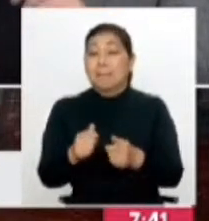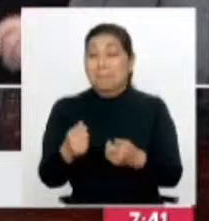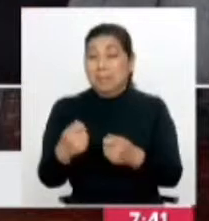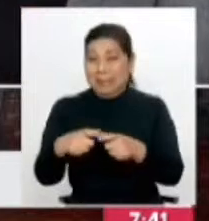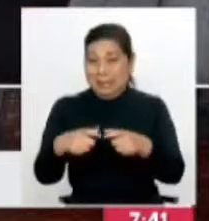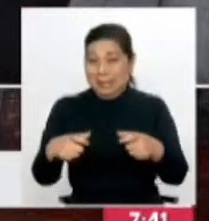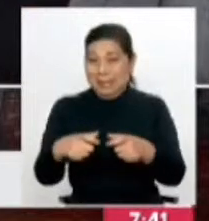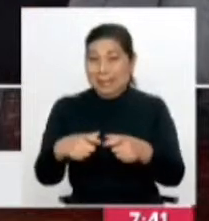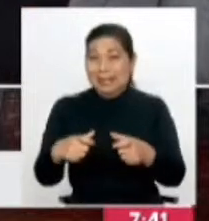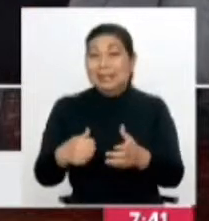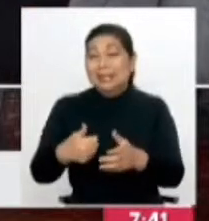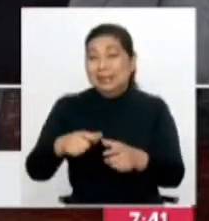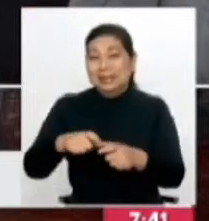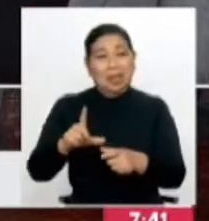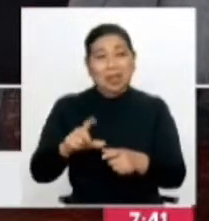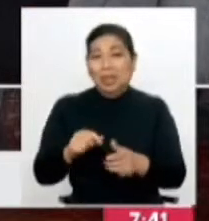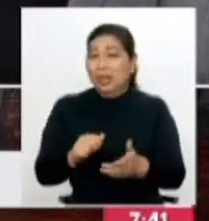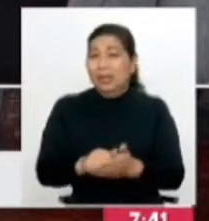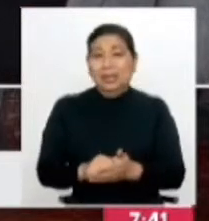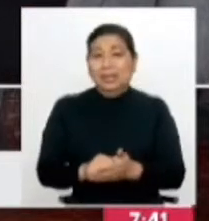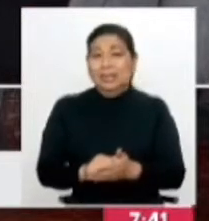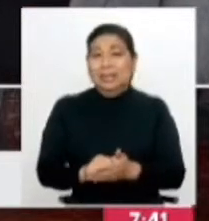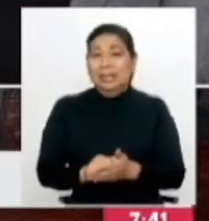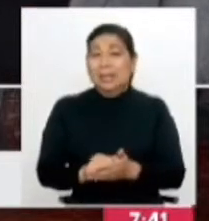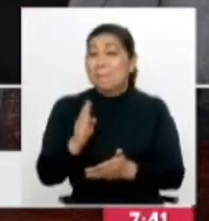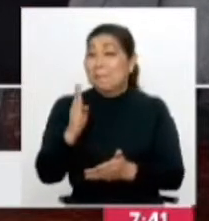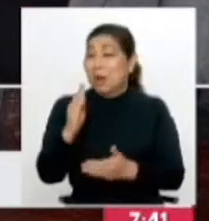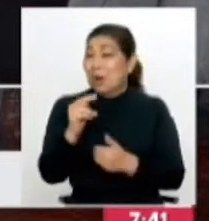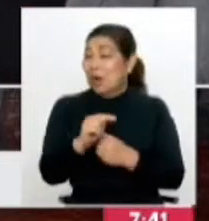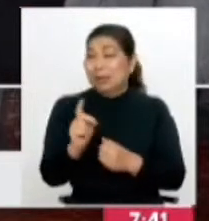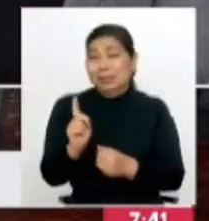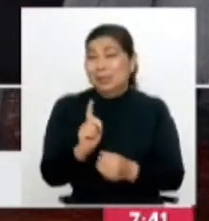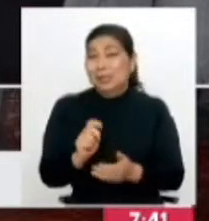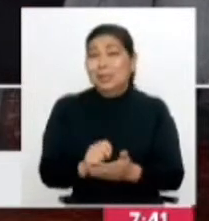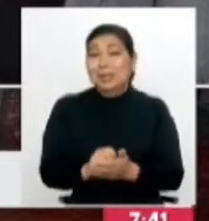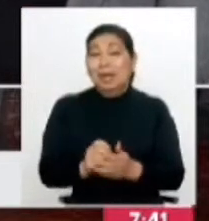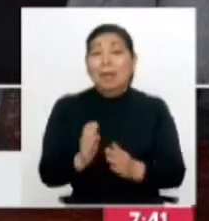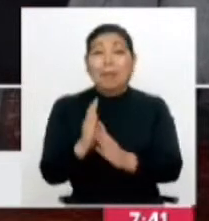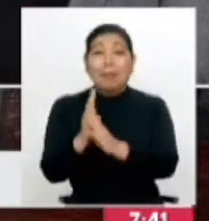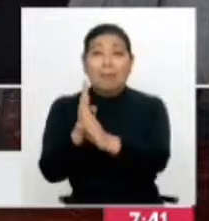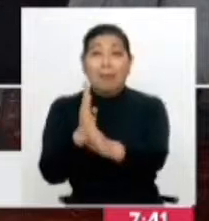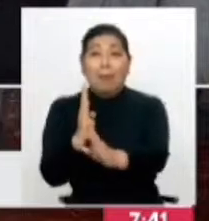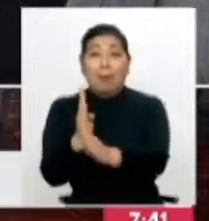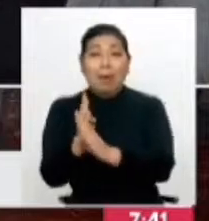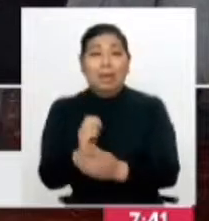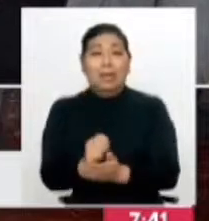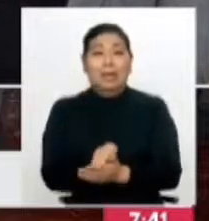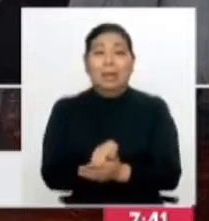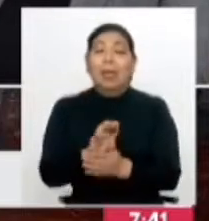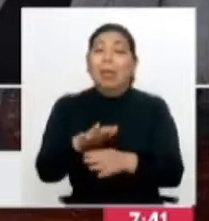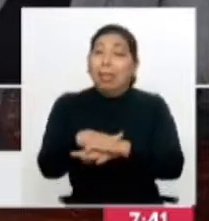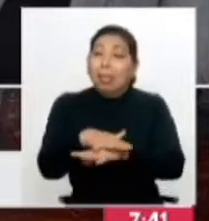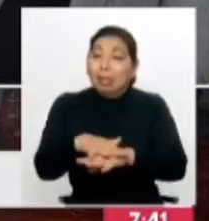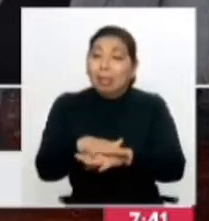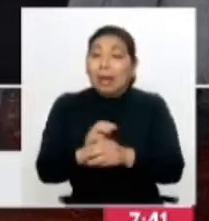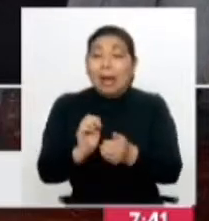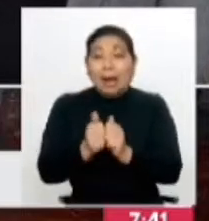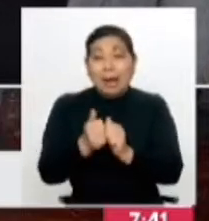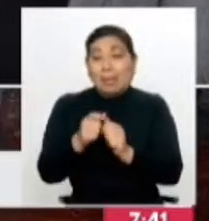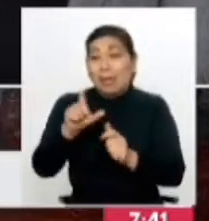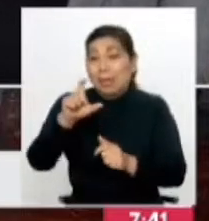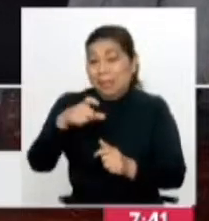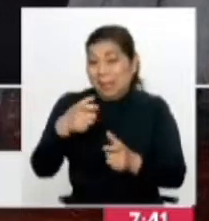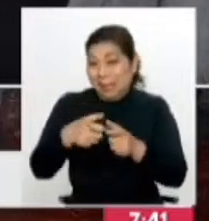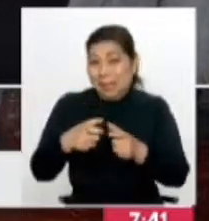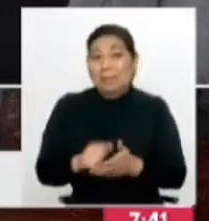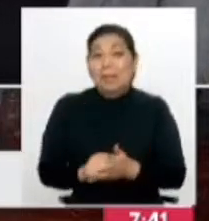plásticos de las tarjetas de débito ya no van a tener que hacerlas en el Banco de la Nación y hacer una cola larga y hacer todo el trámite para que le renueven su